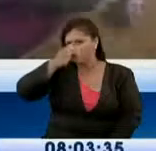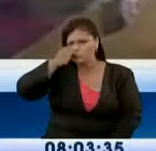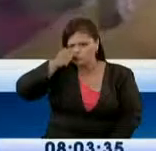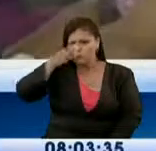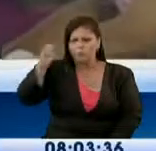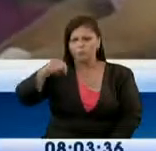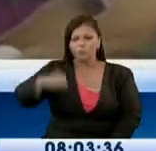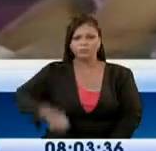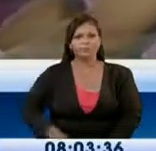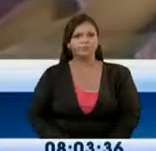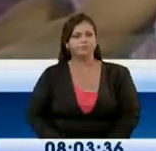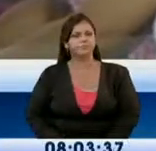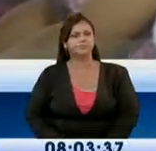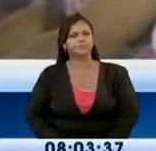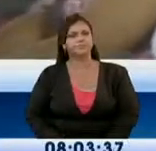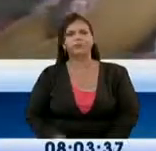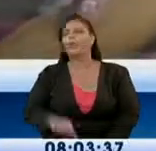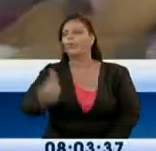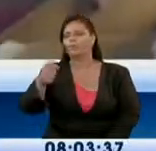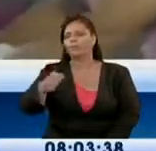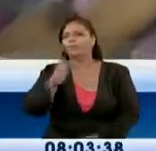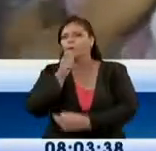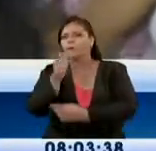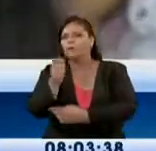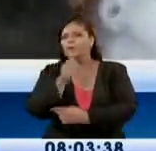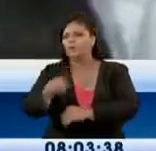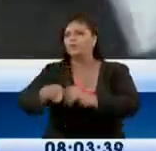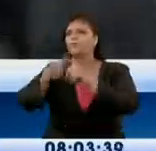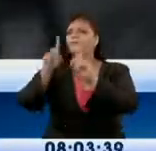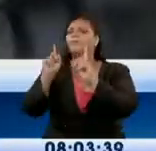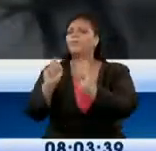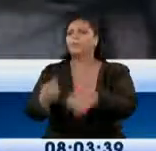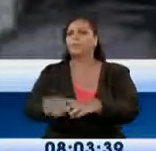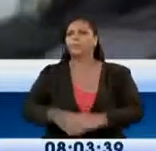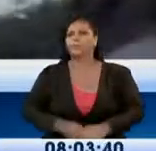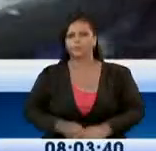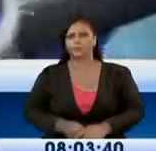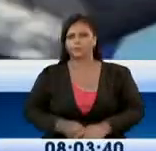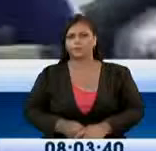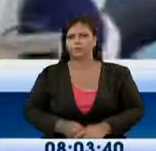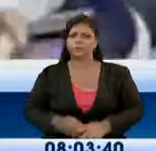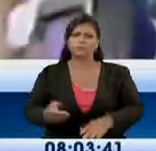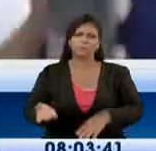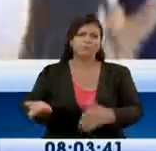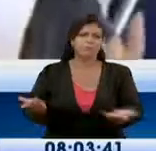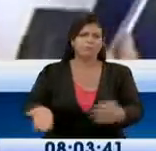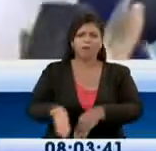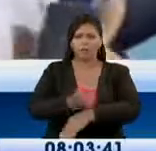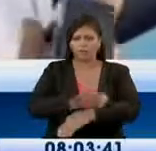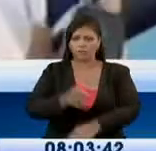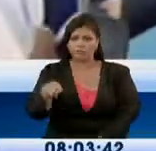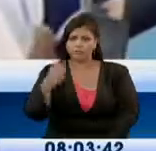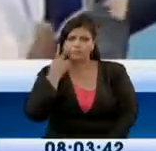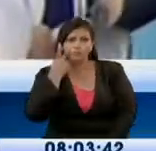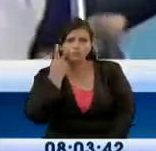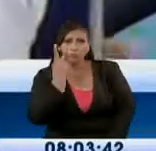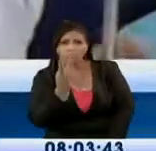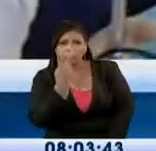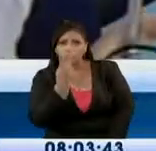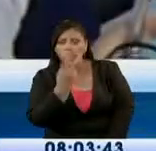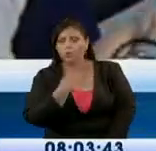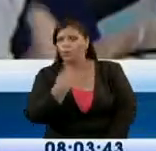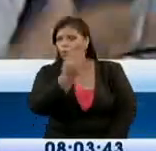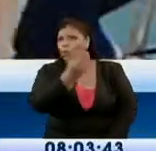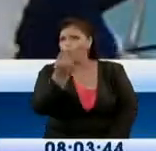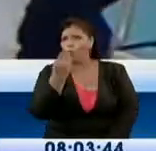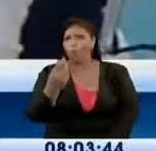según muchos usuarios, al mediodía hay estudiantes aquí que hacen actos de violencia. Bueno, sí, he escuchado que en algunas